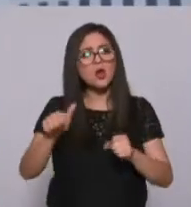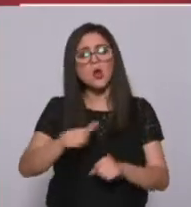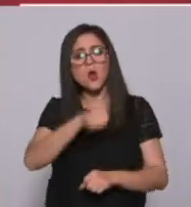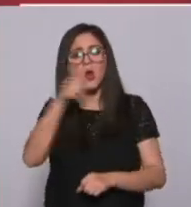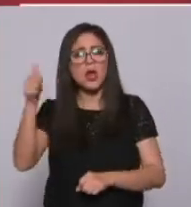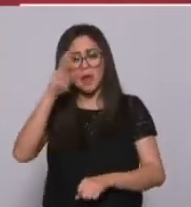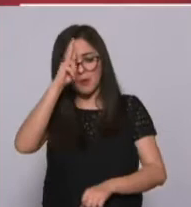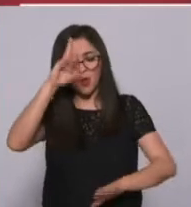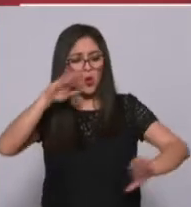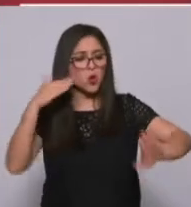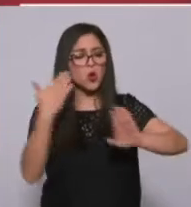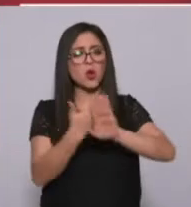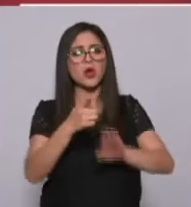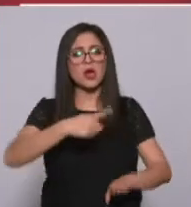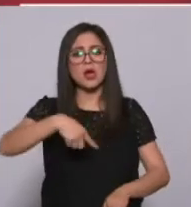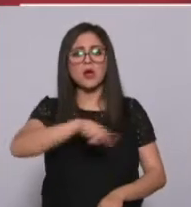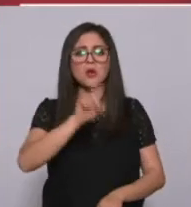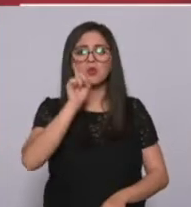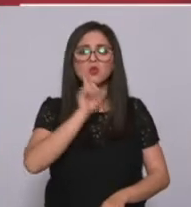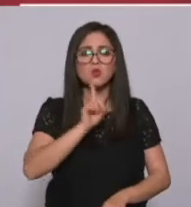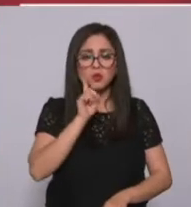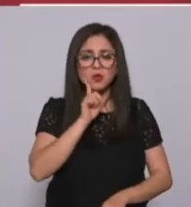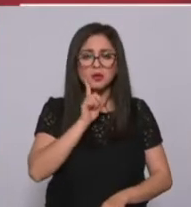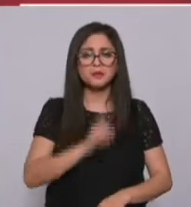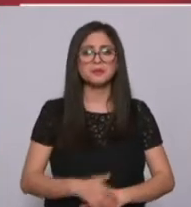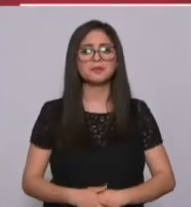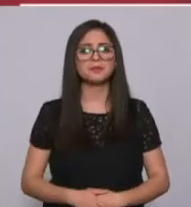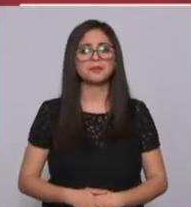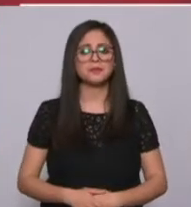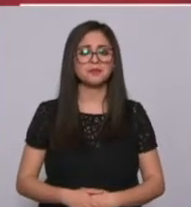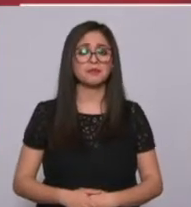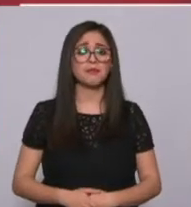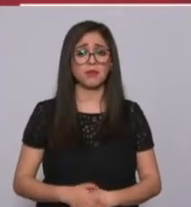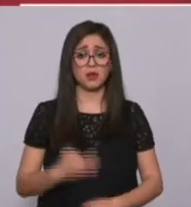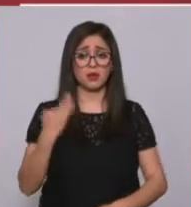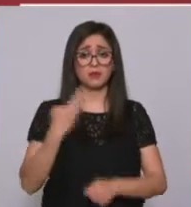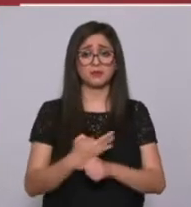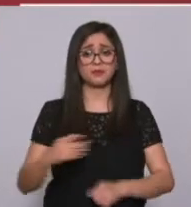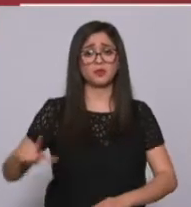mujeres. Nosotros tenemos un propósito central,